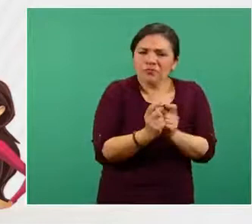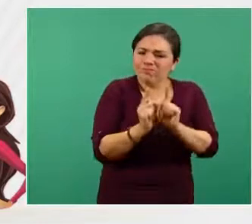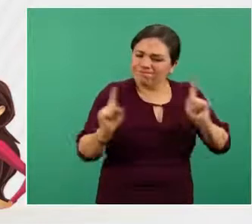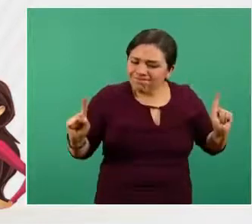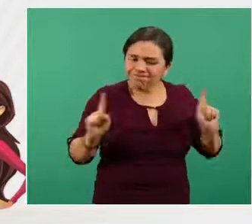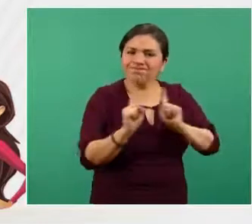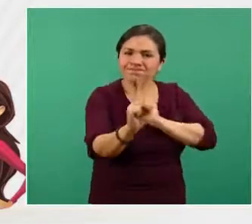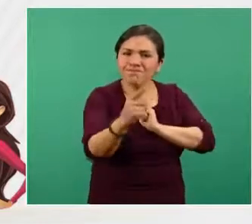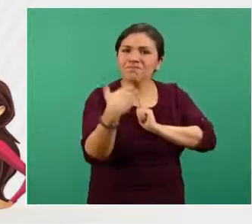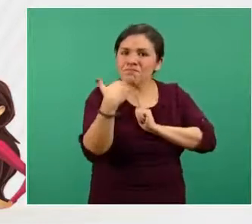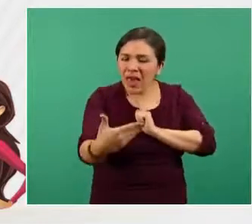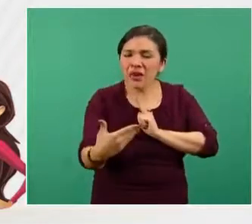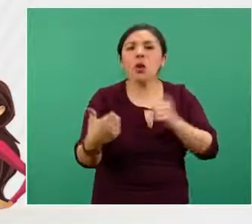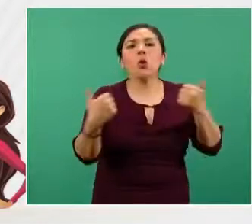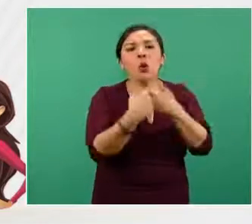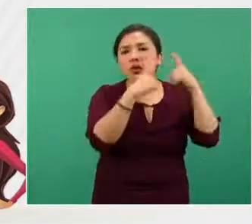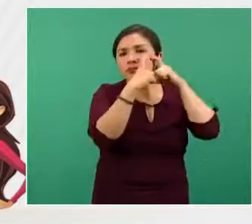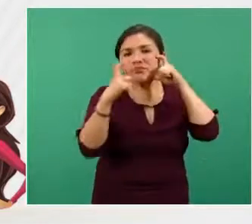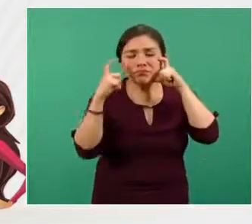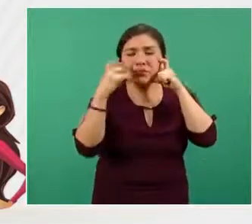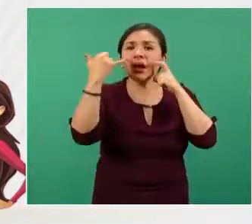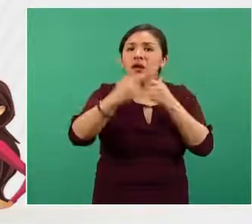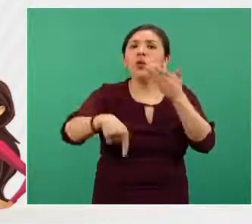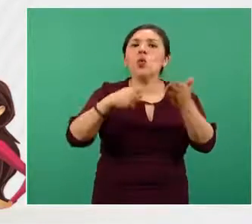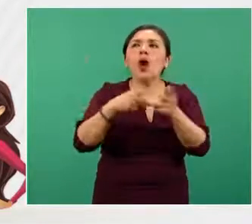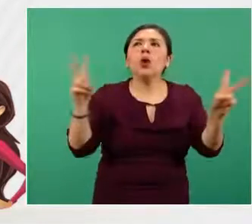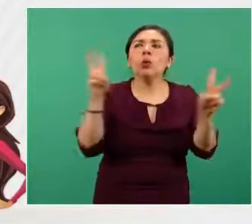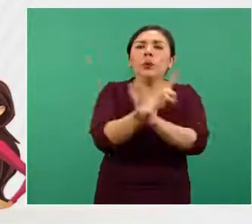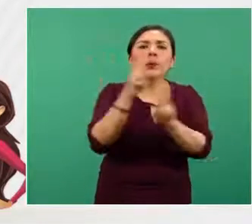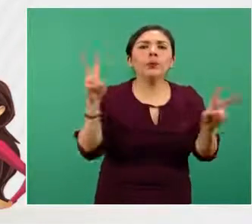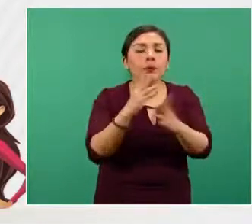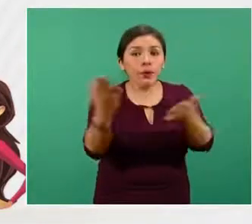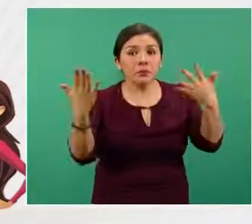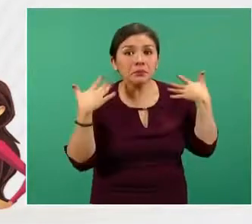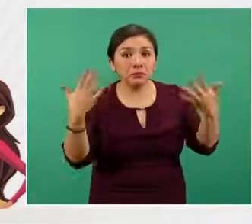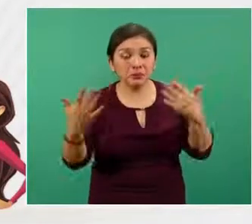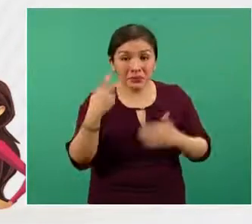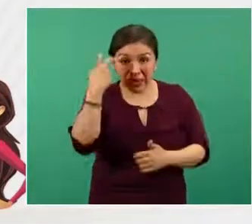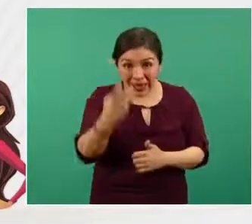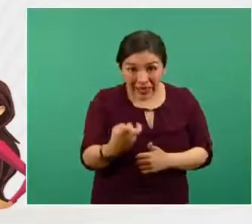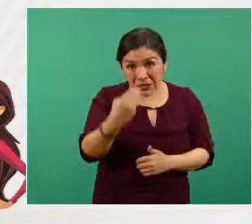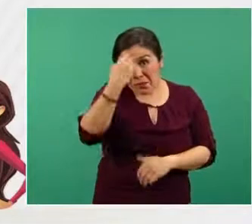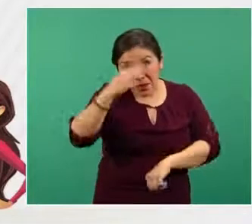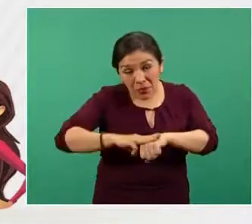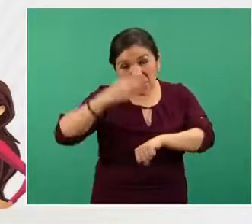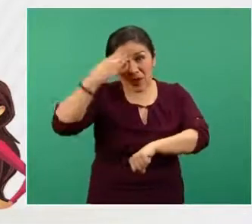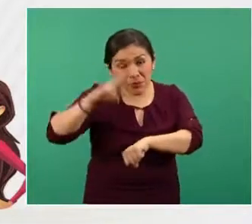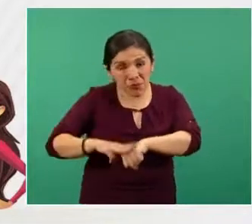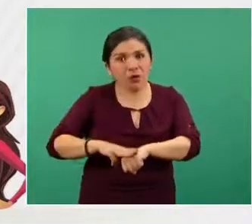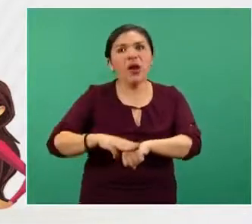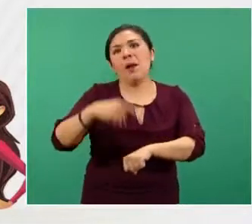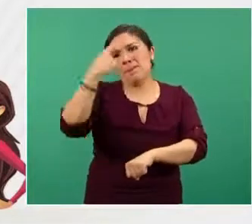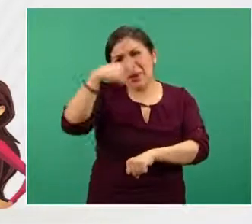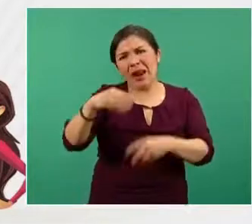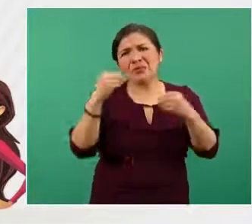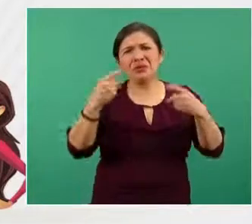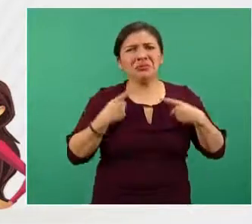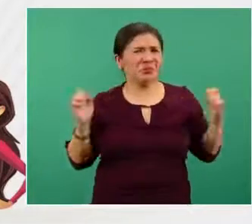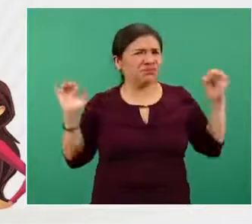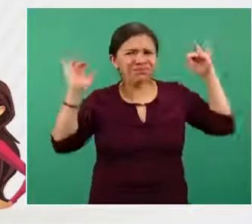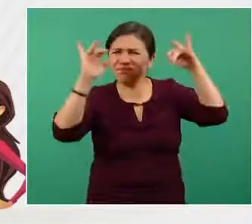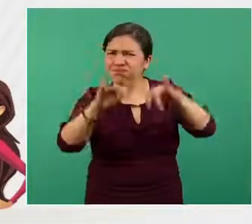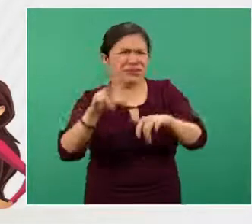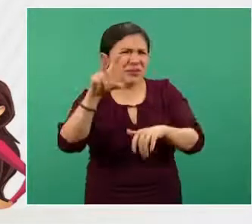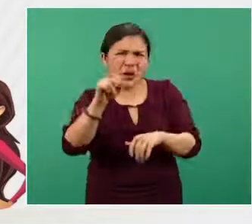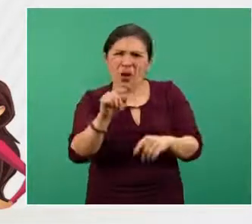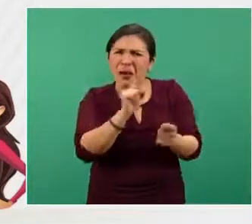cubreboca y buena ventilación. Si mantenemos estas acciones presentes y evitamos obviamente las congregaciones en